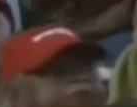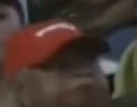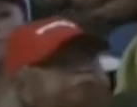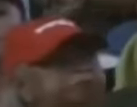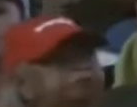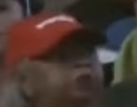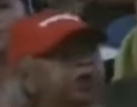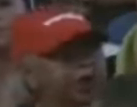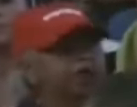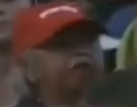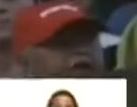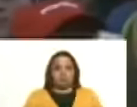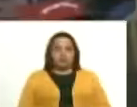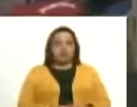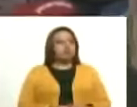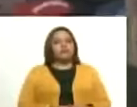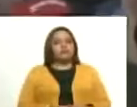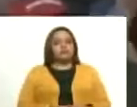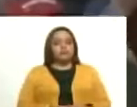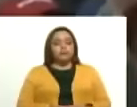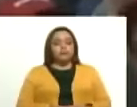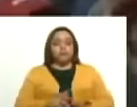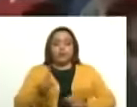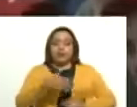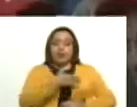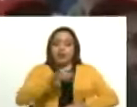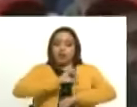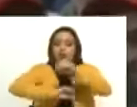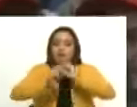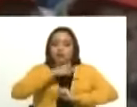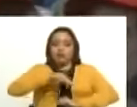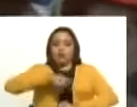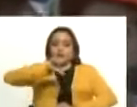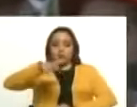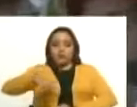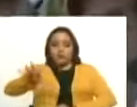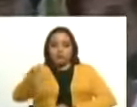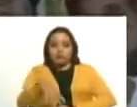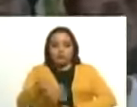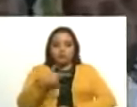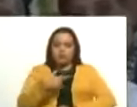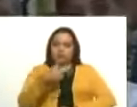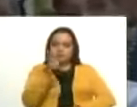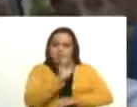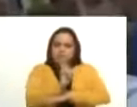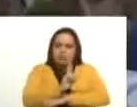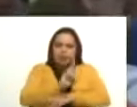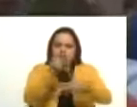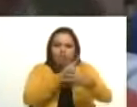defender nuestra Guayana Esequiba. Yo voy a leer las preguntas rápidamente.